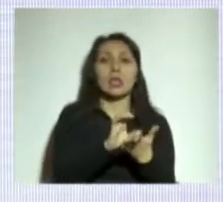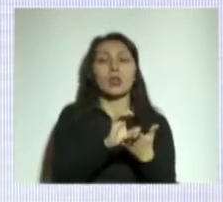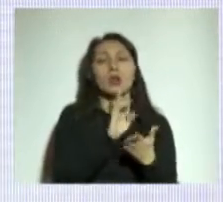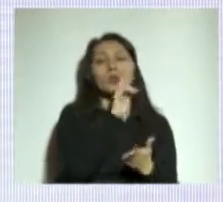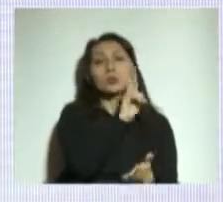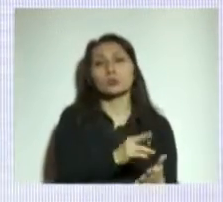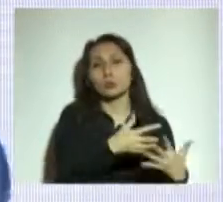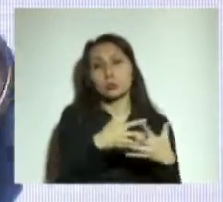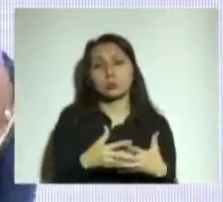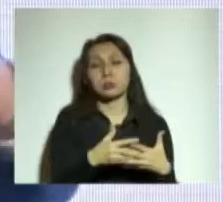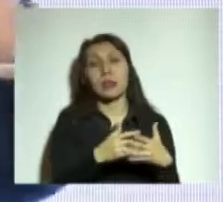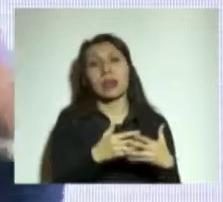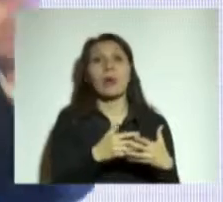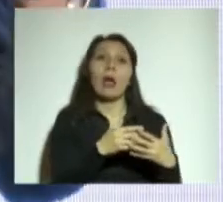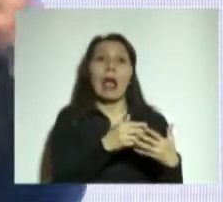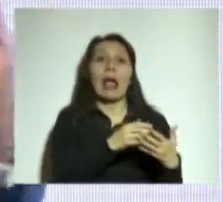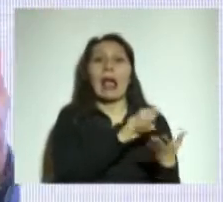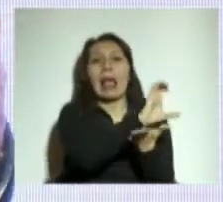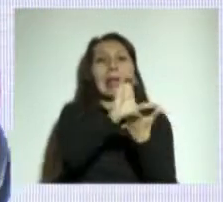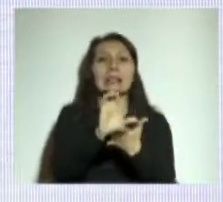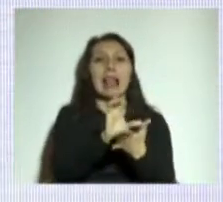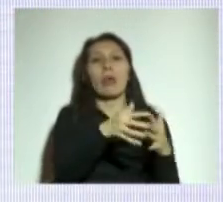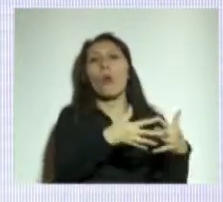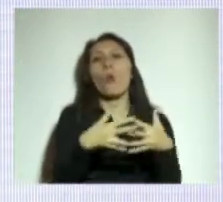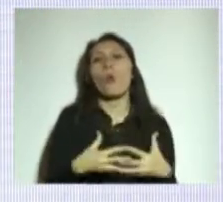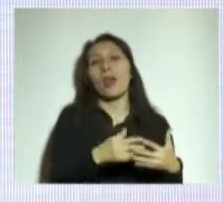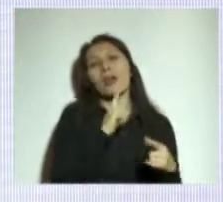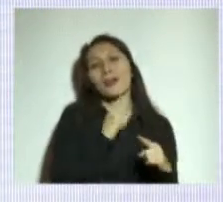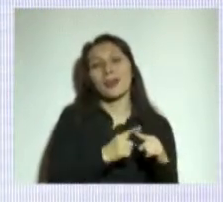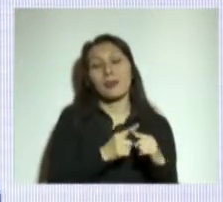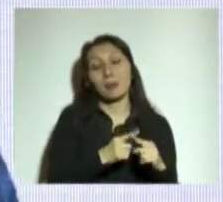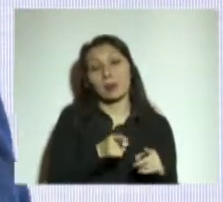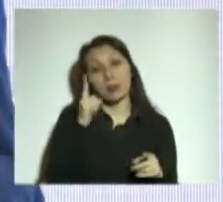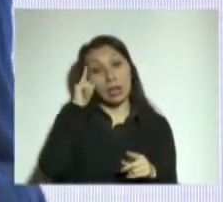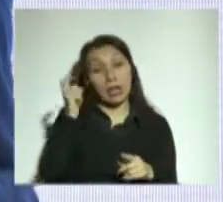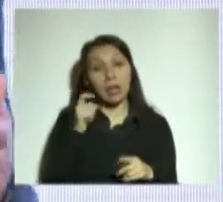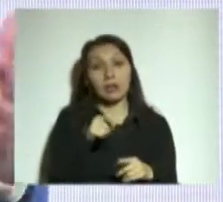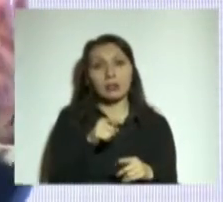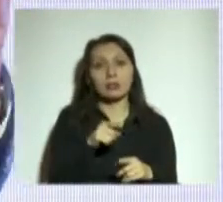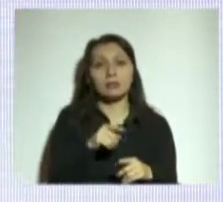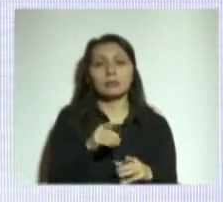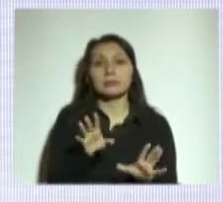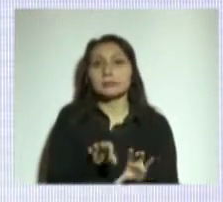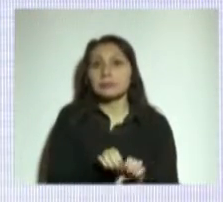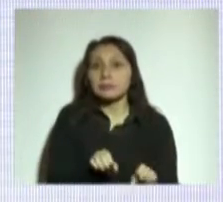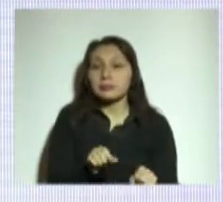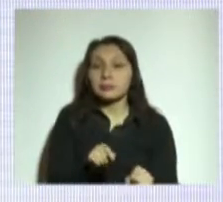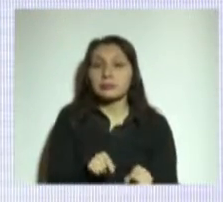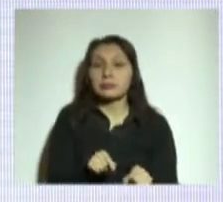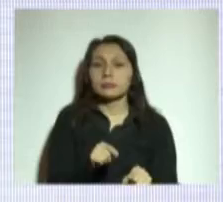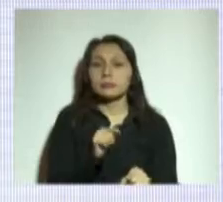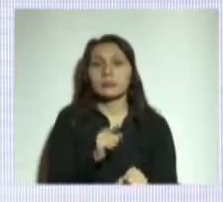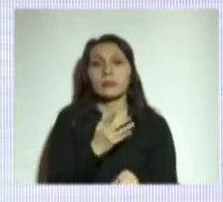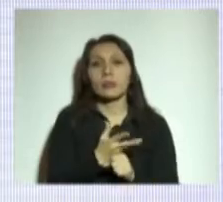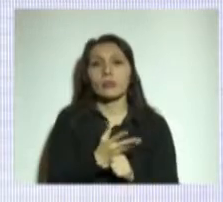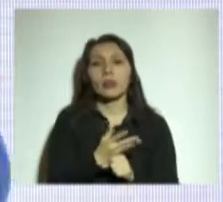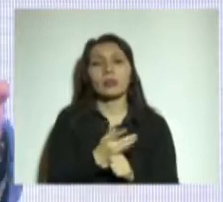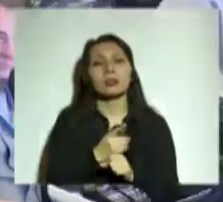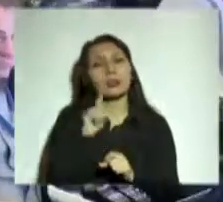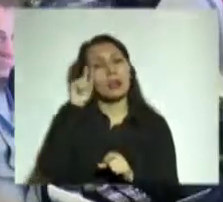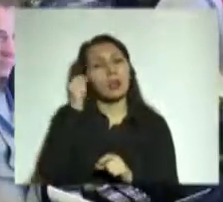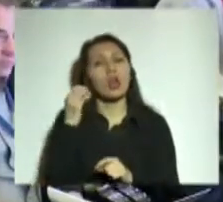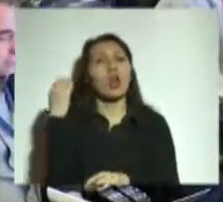Unidos, bueno, Estados Unidos se crea como, espero que estés de acuerdo, Diana, Estados Unidos se crea como